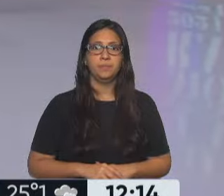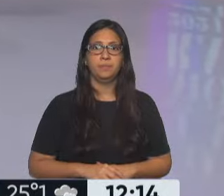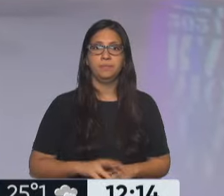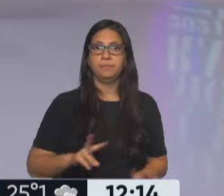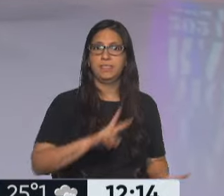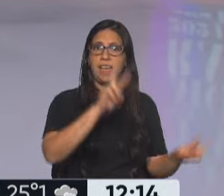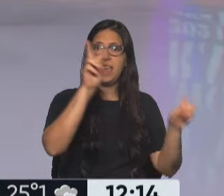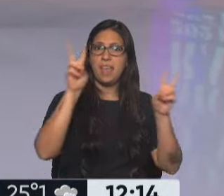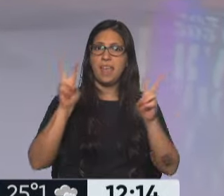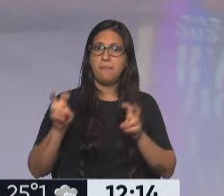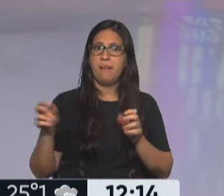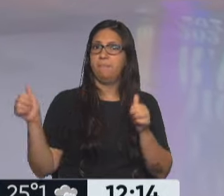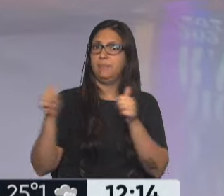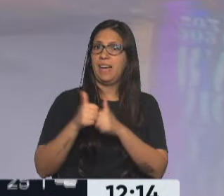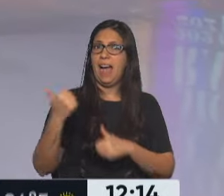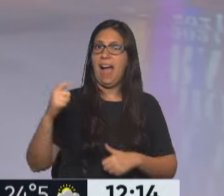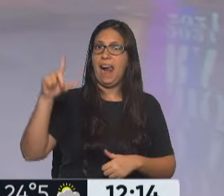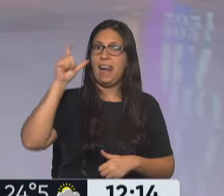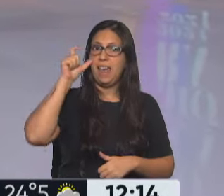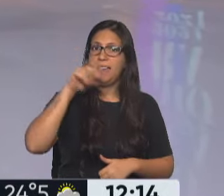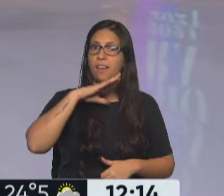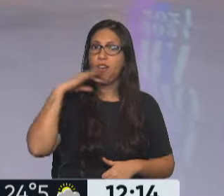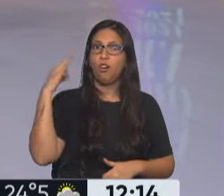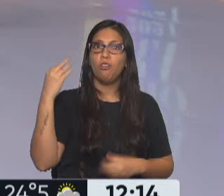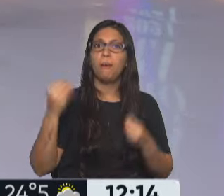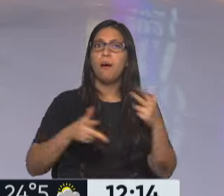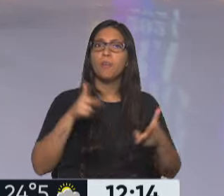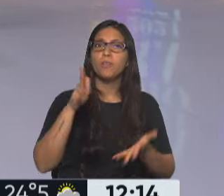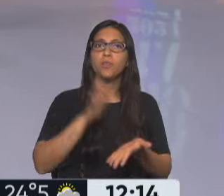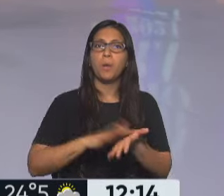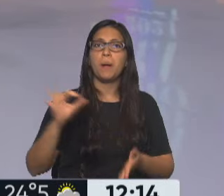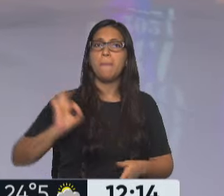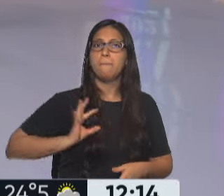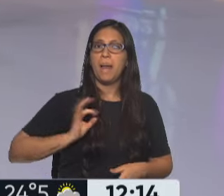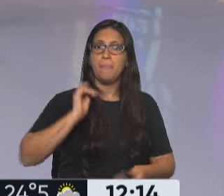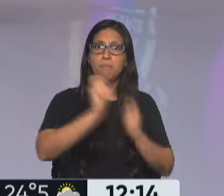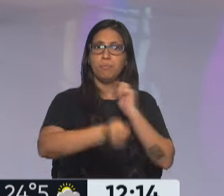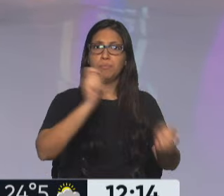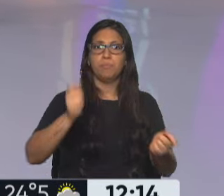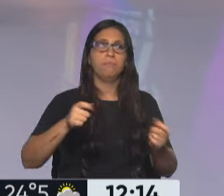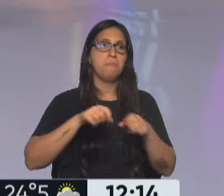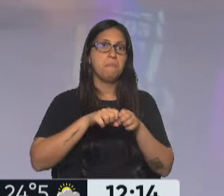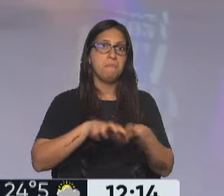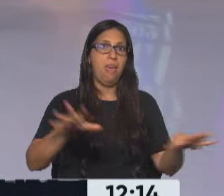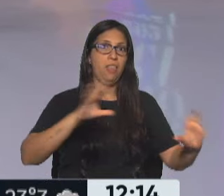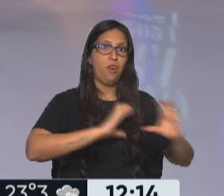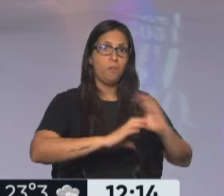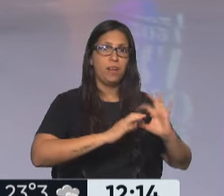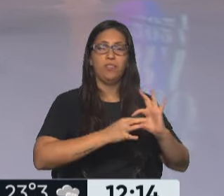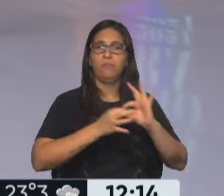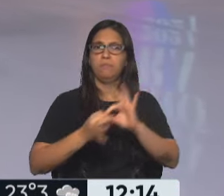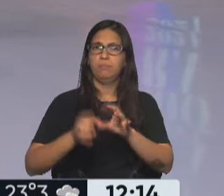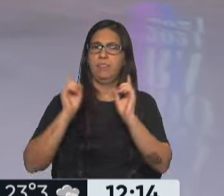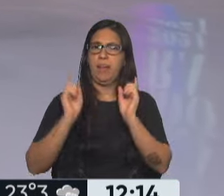Y cambiamos ahora de tema junto con Alejo para ocuparnos de la entrega de premios que tienen que ver con los medios de comunicación y además que tienen que ver con